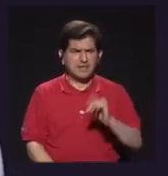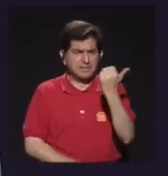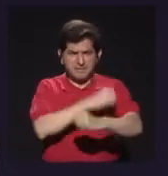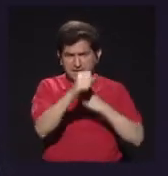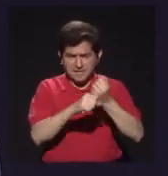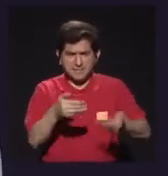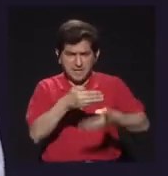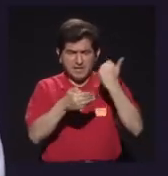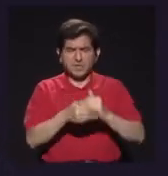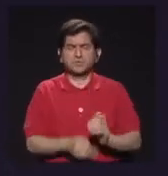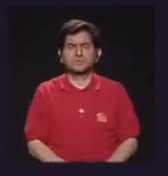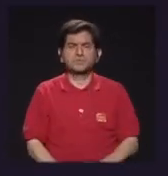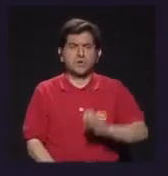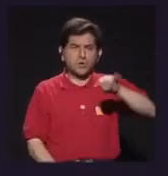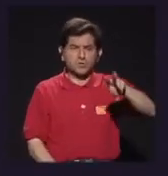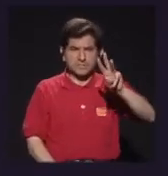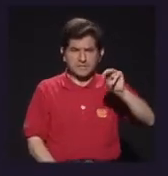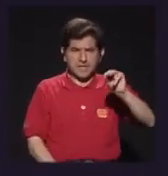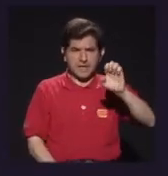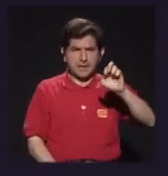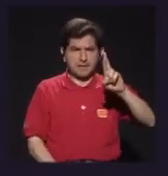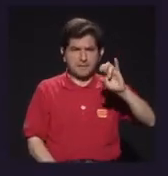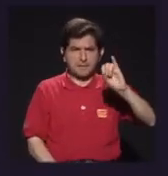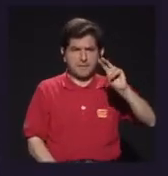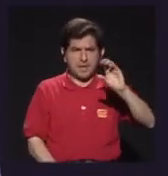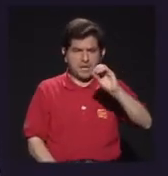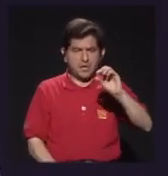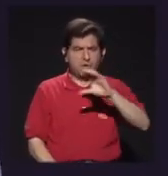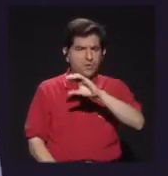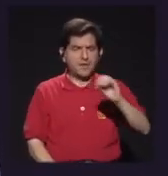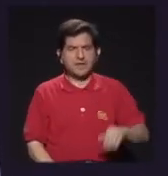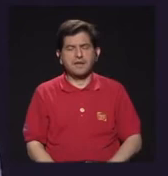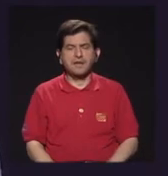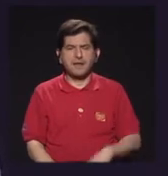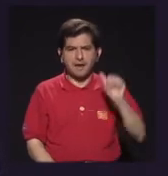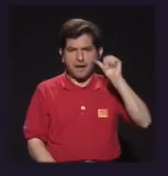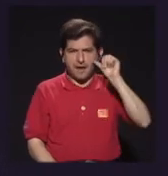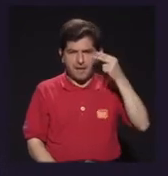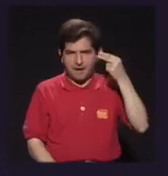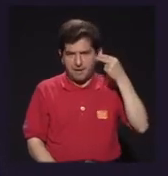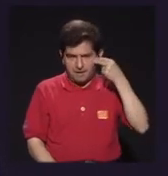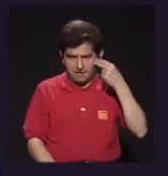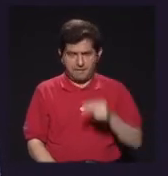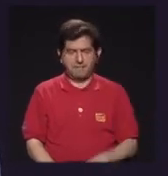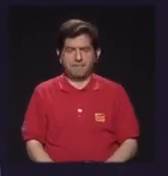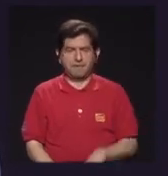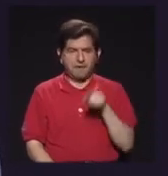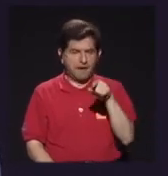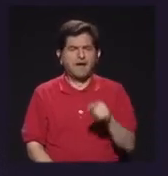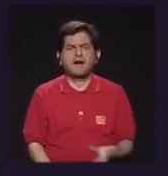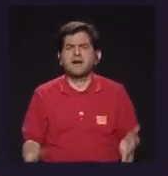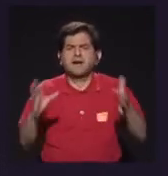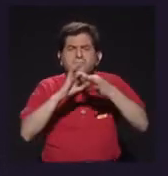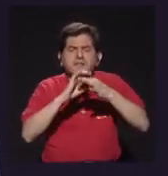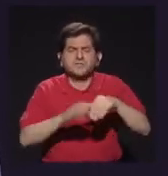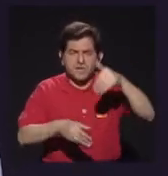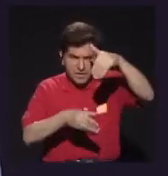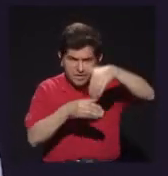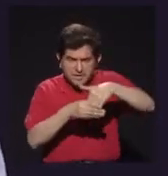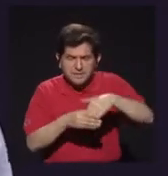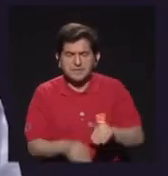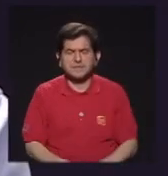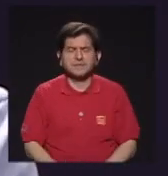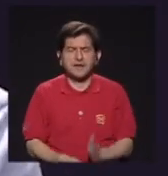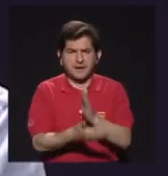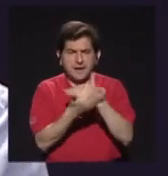10 años por don josé merino y anna-lena chacón actual vicepresidente la república para sobre la introducción de un capítulo